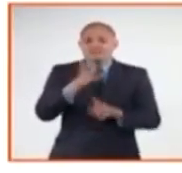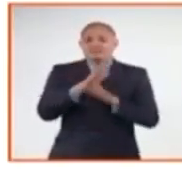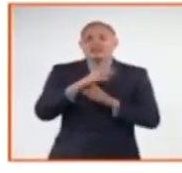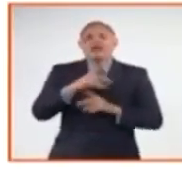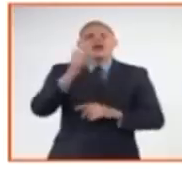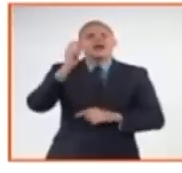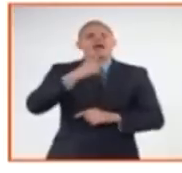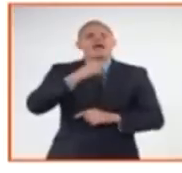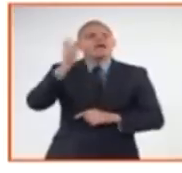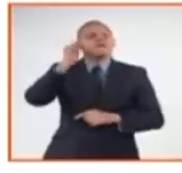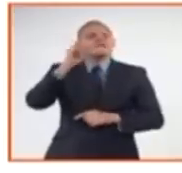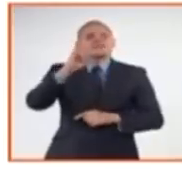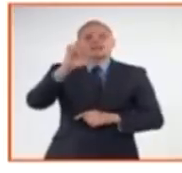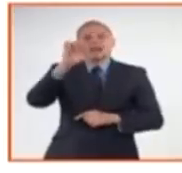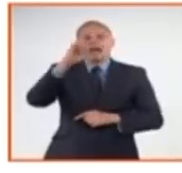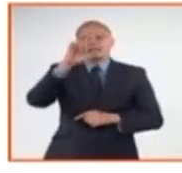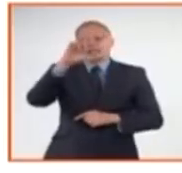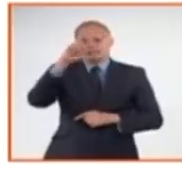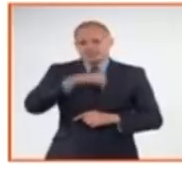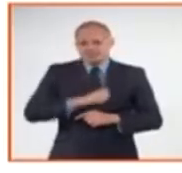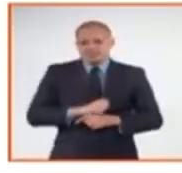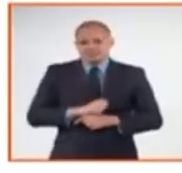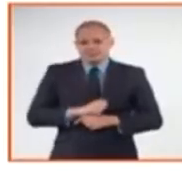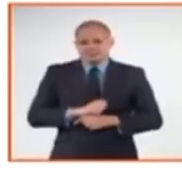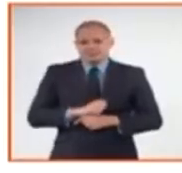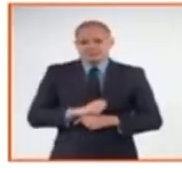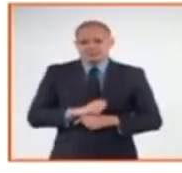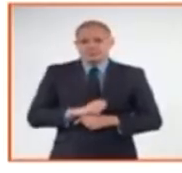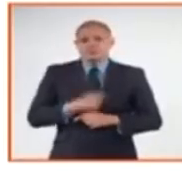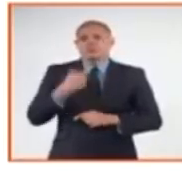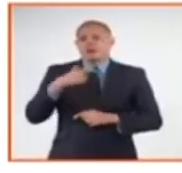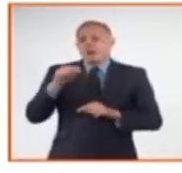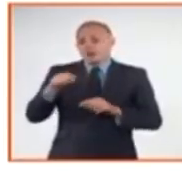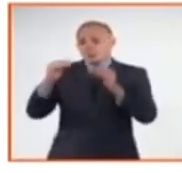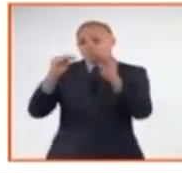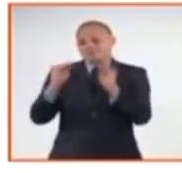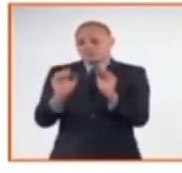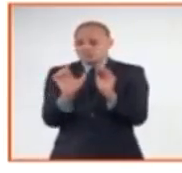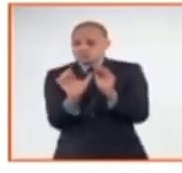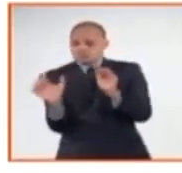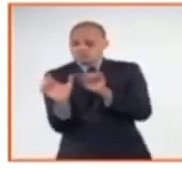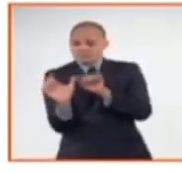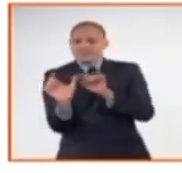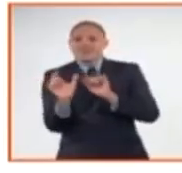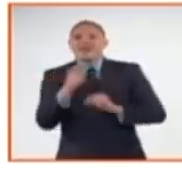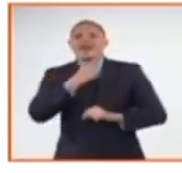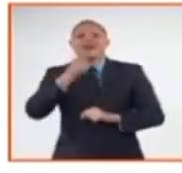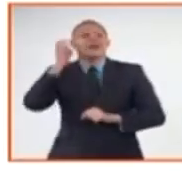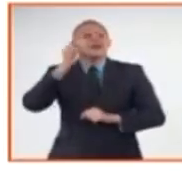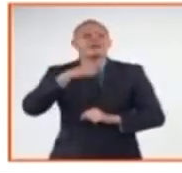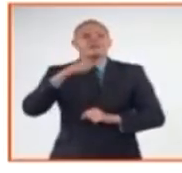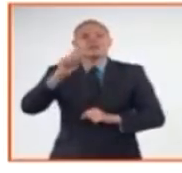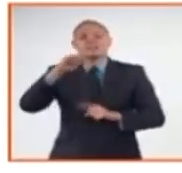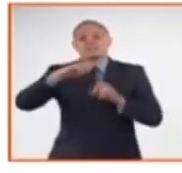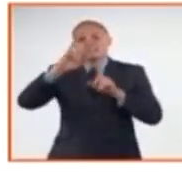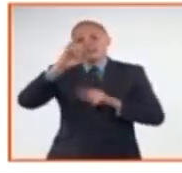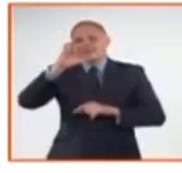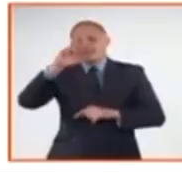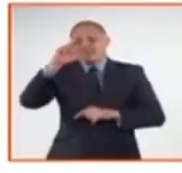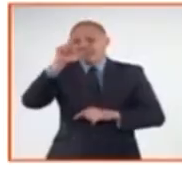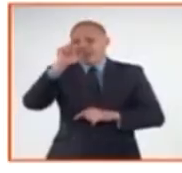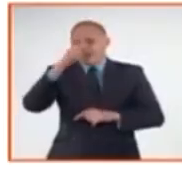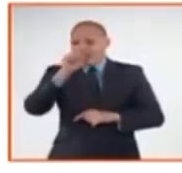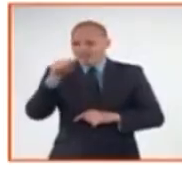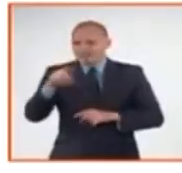y en el momento de la pandemia en que estés en la primera o la segunda la cuarta hora entonces nosotros evaluamos la eficacia en ese contexto donde